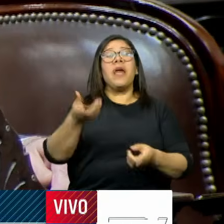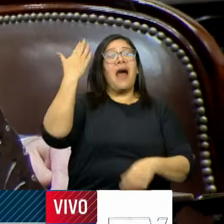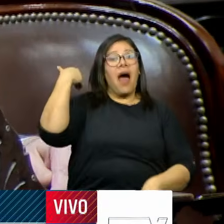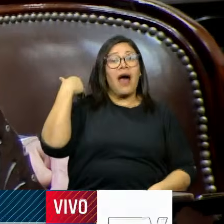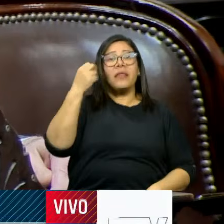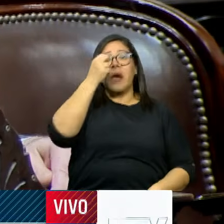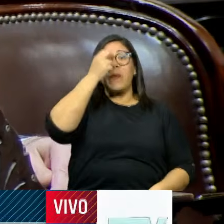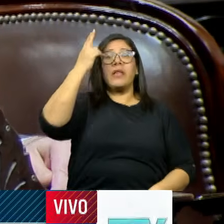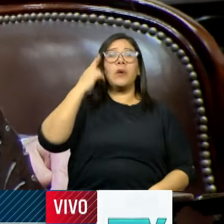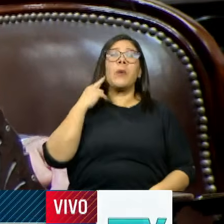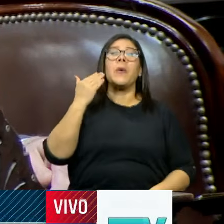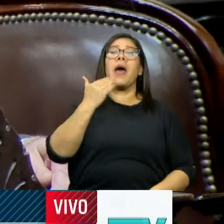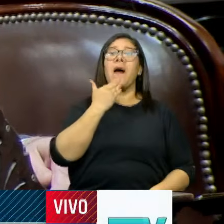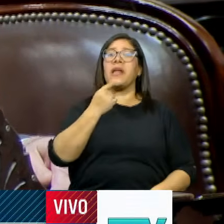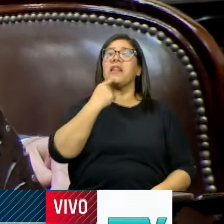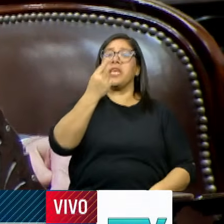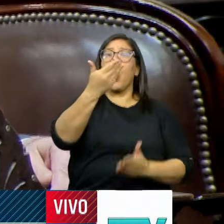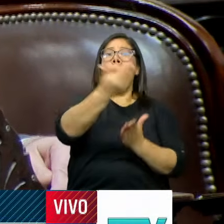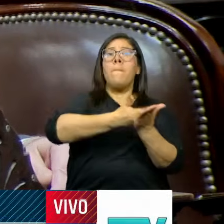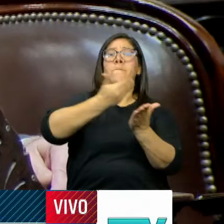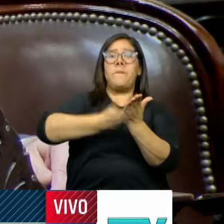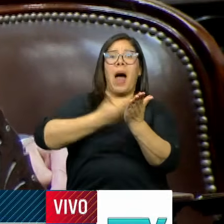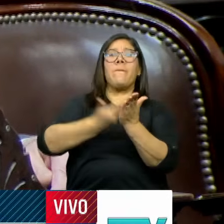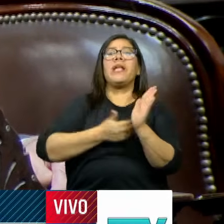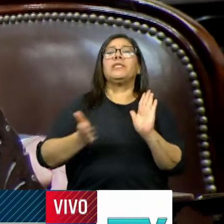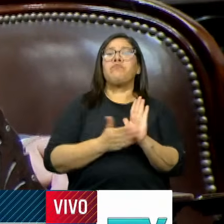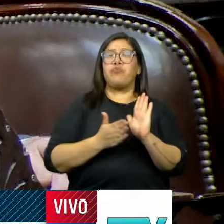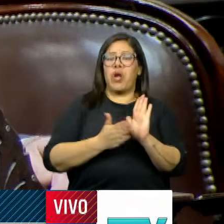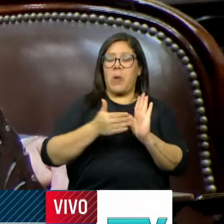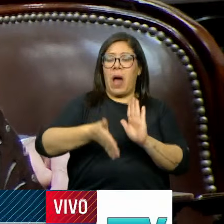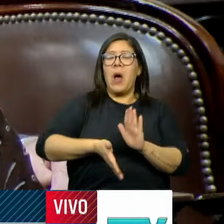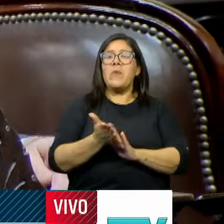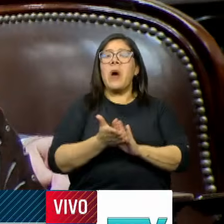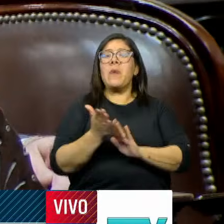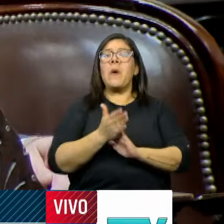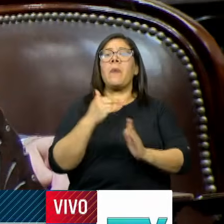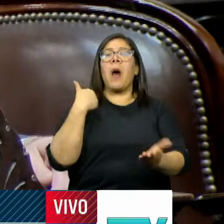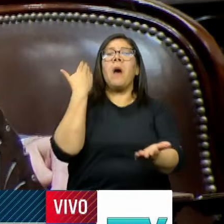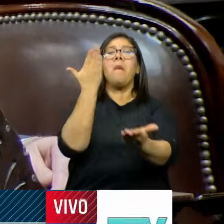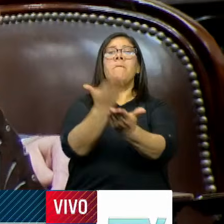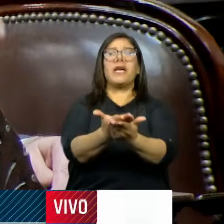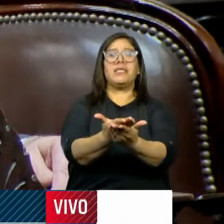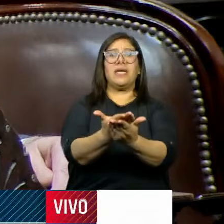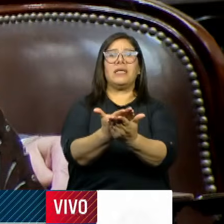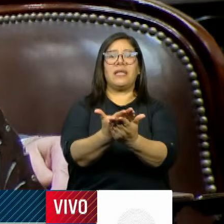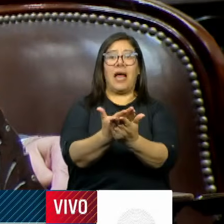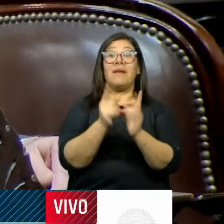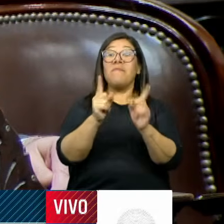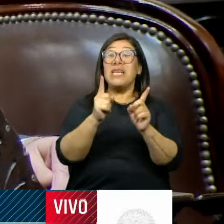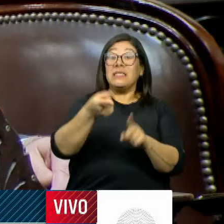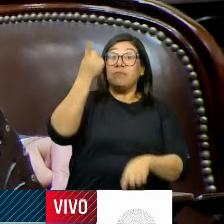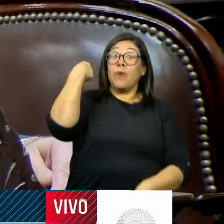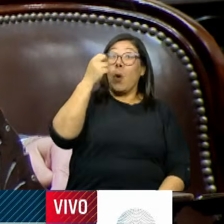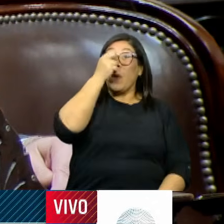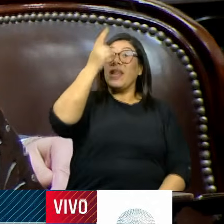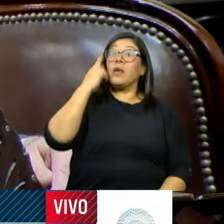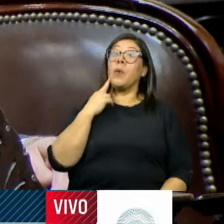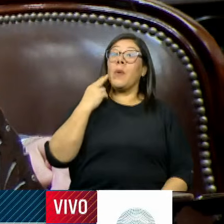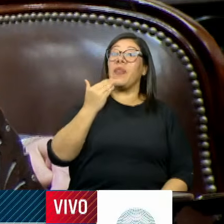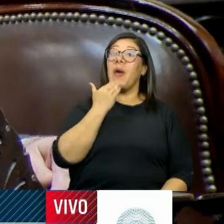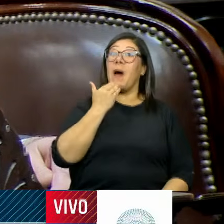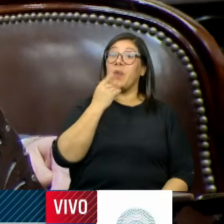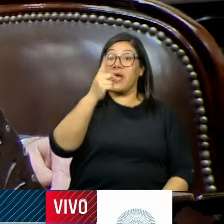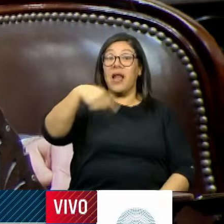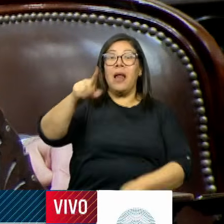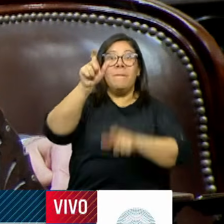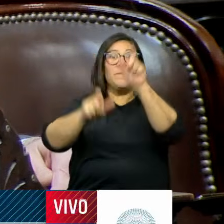estar perfectamente presentada. 42 días mediaron entre esa pantomima que encuentra la complicidad